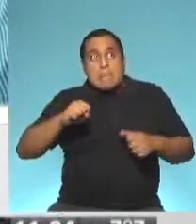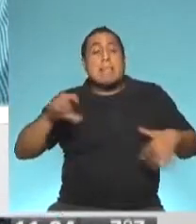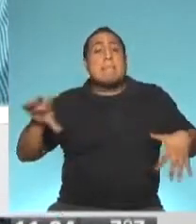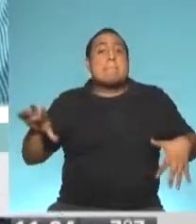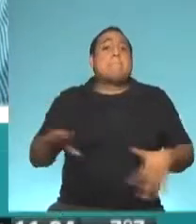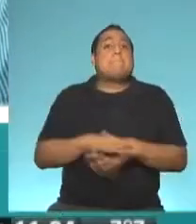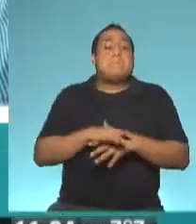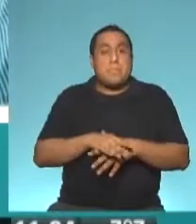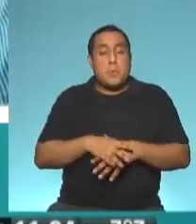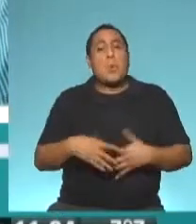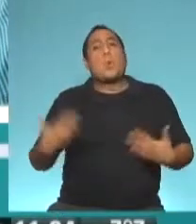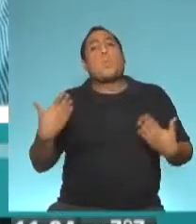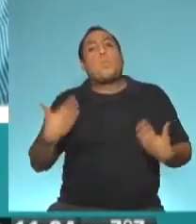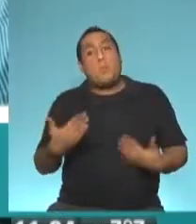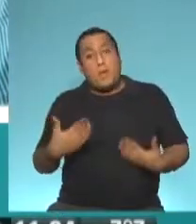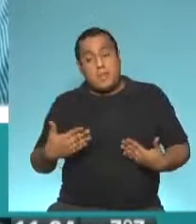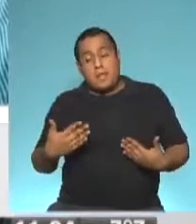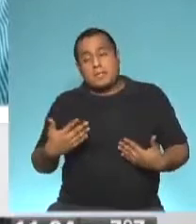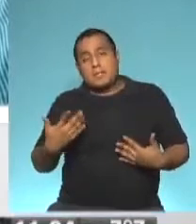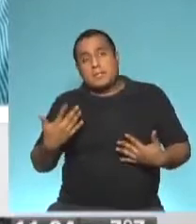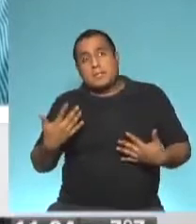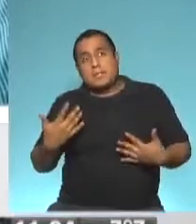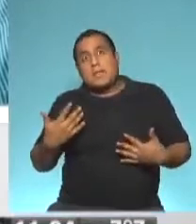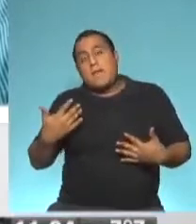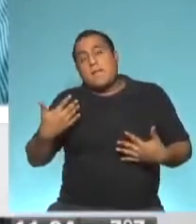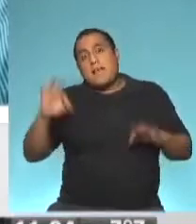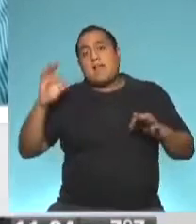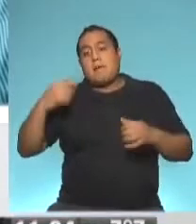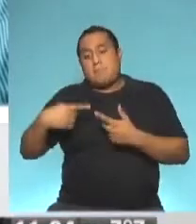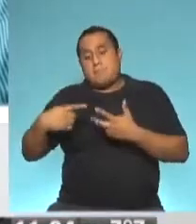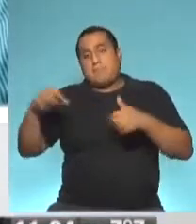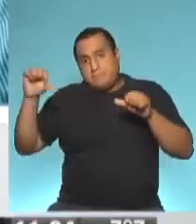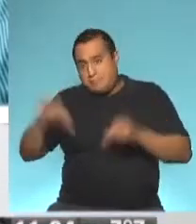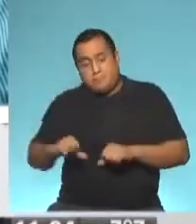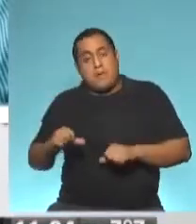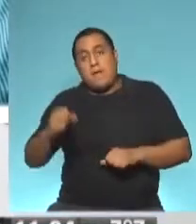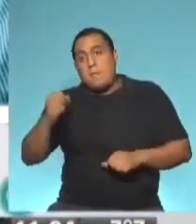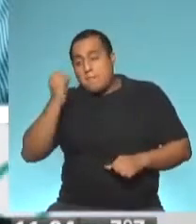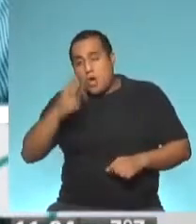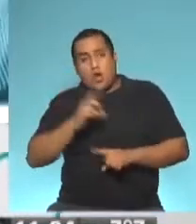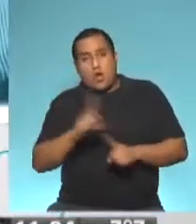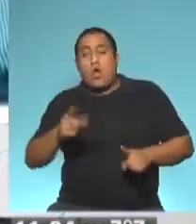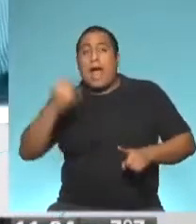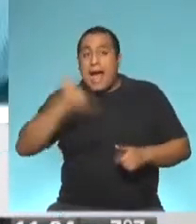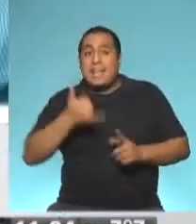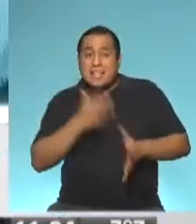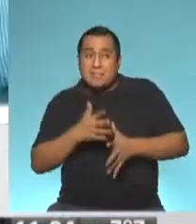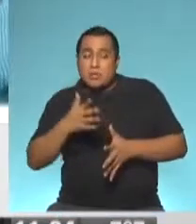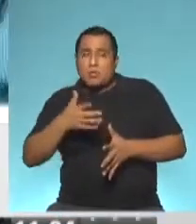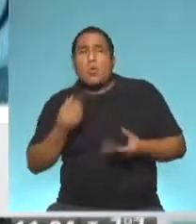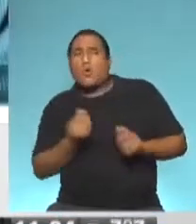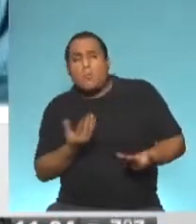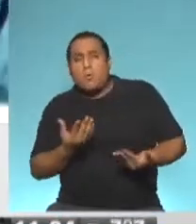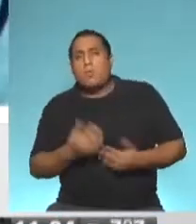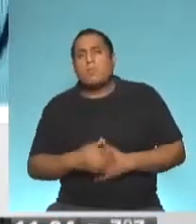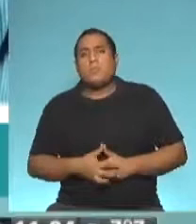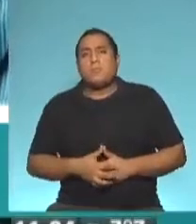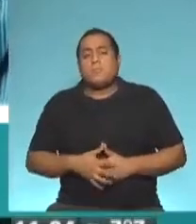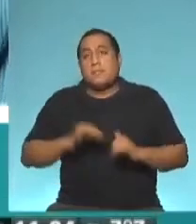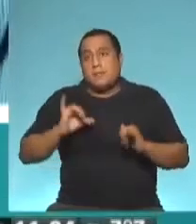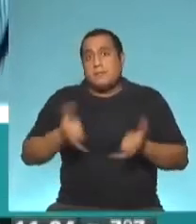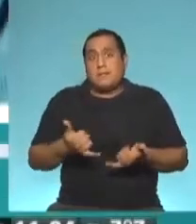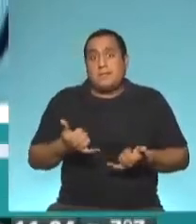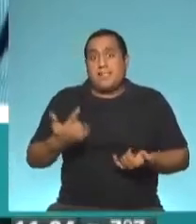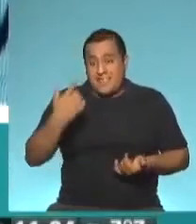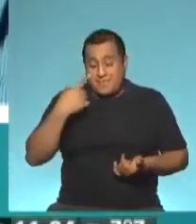estudio puede prevenir quizás consecuencias más graves? ¿Hay tratamientos? ¿En qué instancia estamos en nuestro sí, país? exactamente,